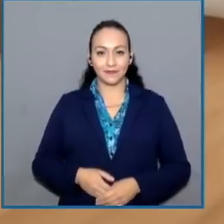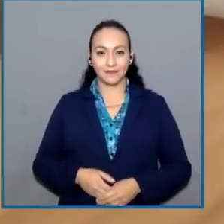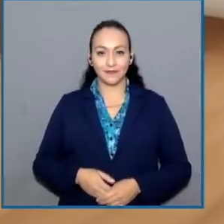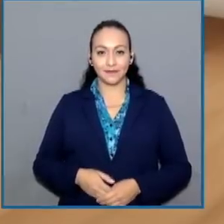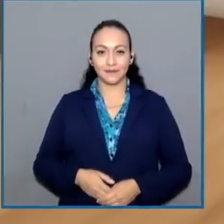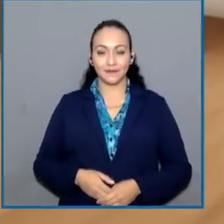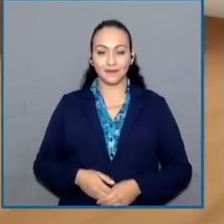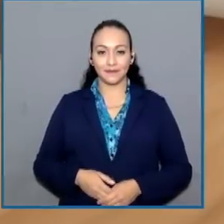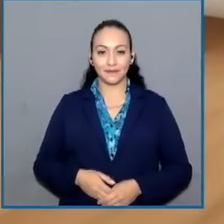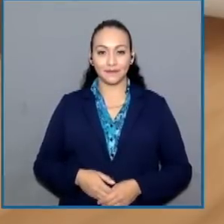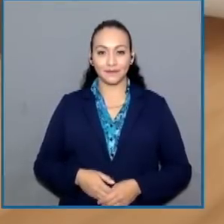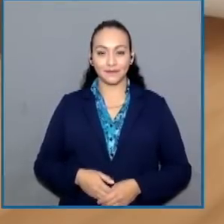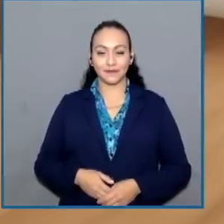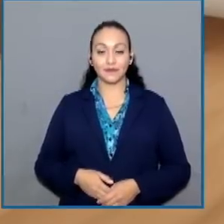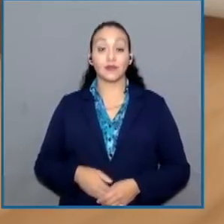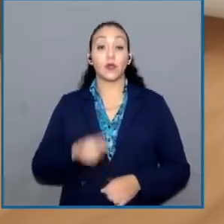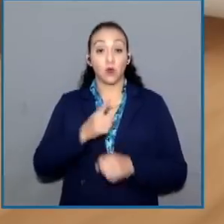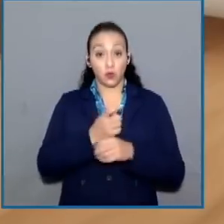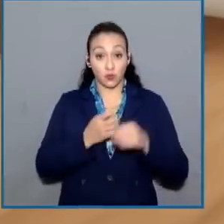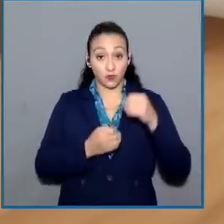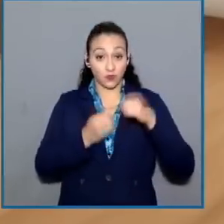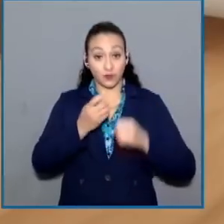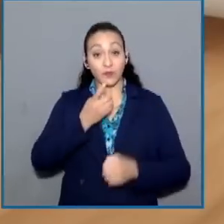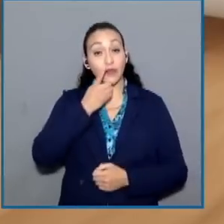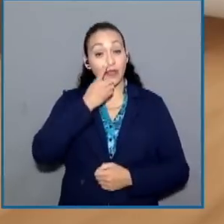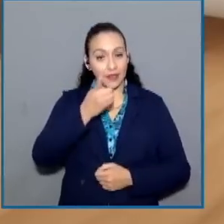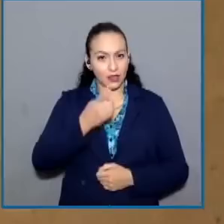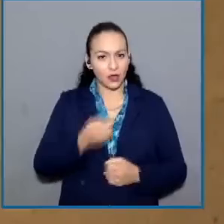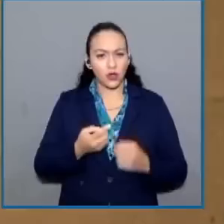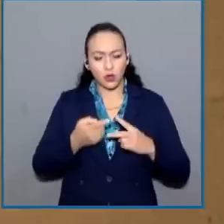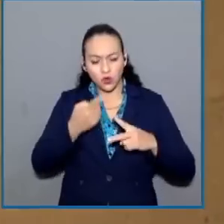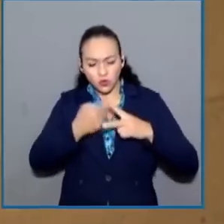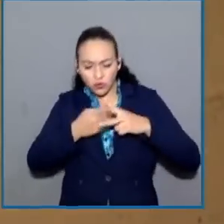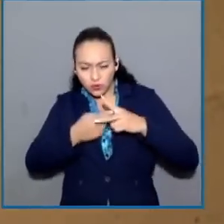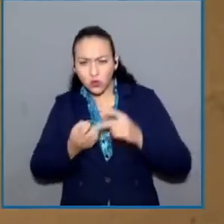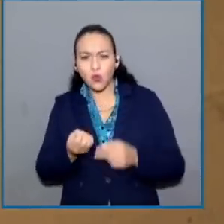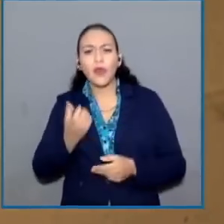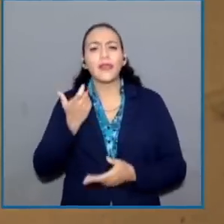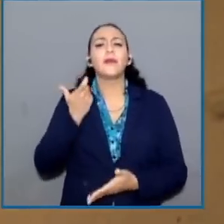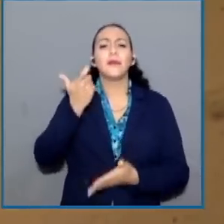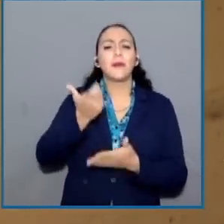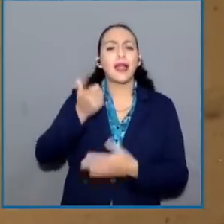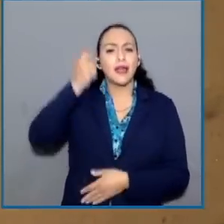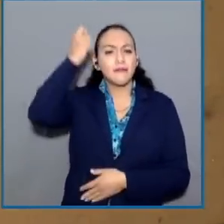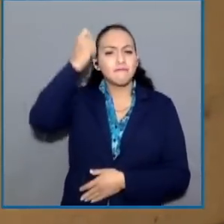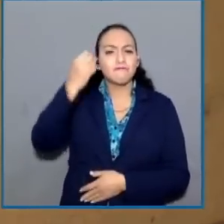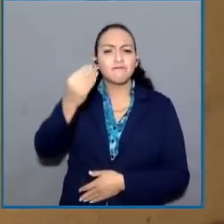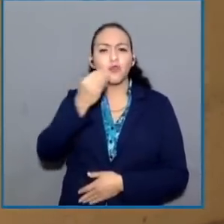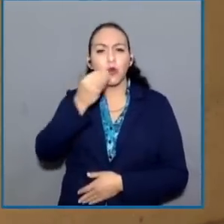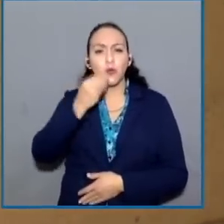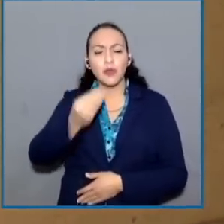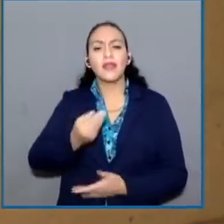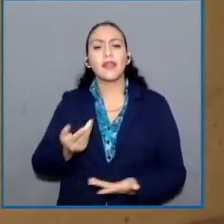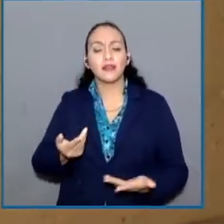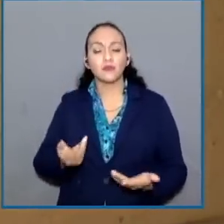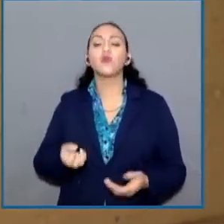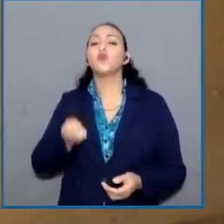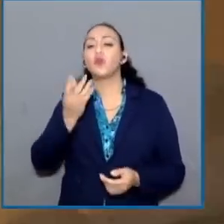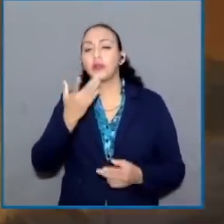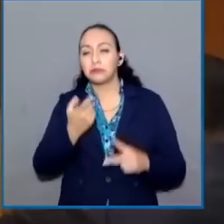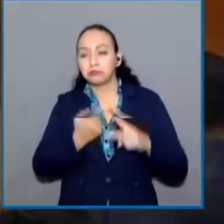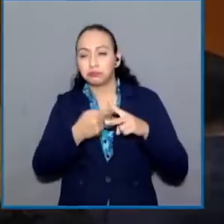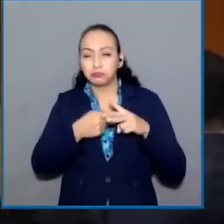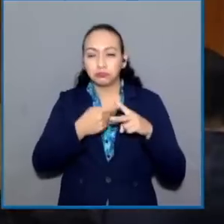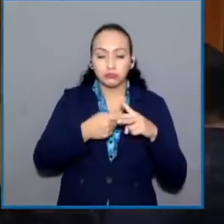La primera sala estableció para el cálculo de las pensiones alimenticias, cuyo incremento se pacte en la misma proporción que el salario